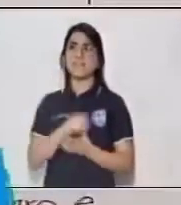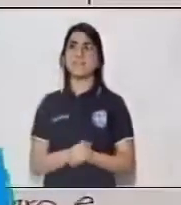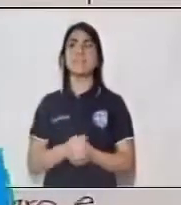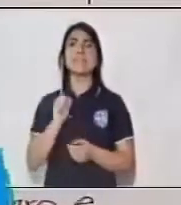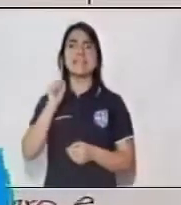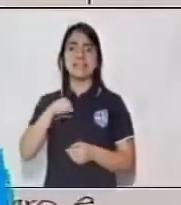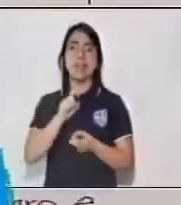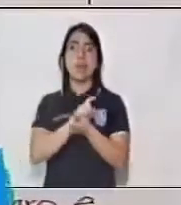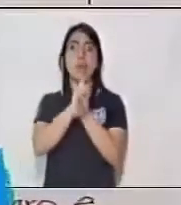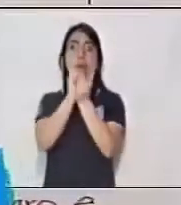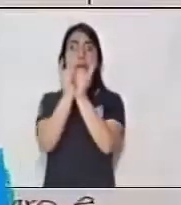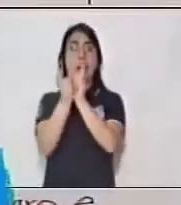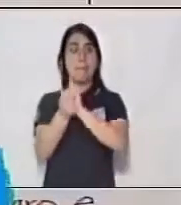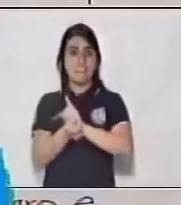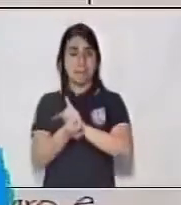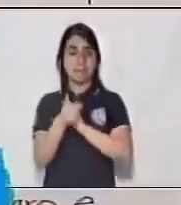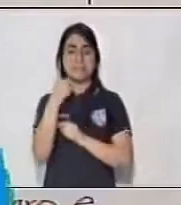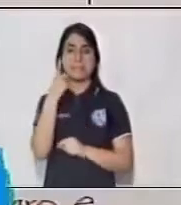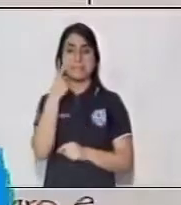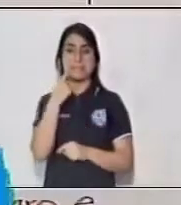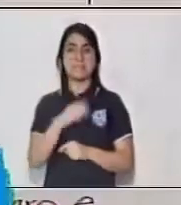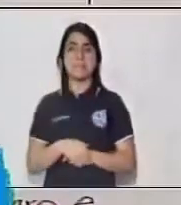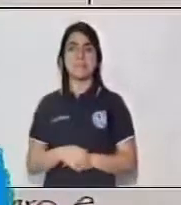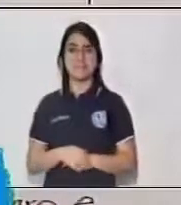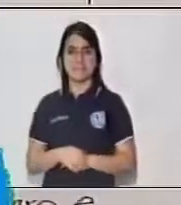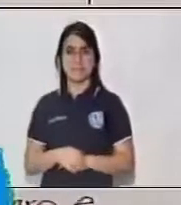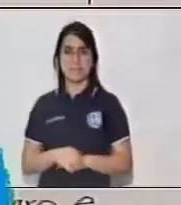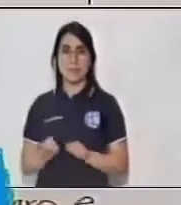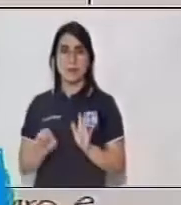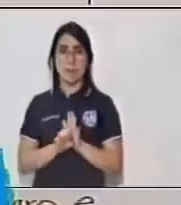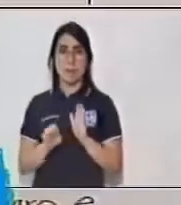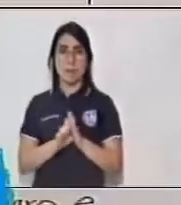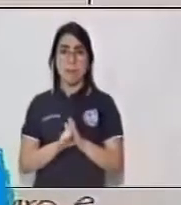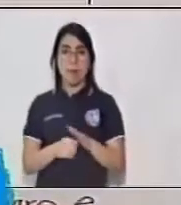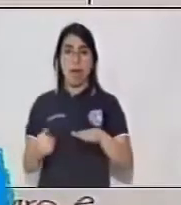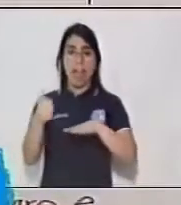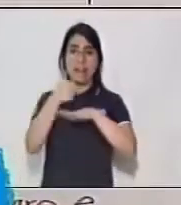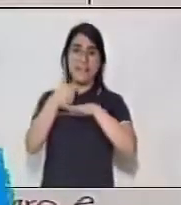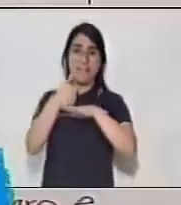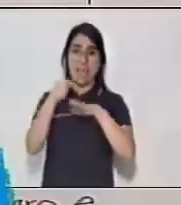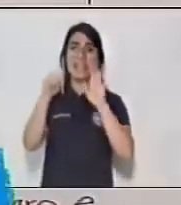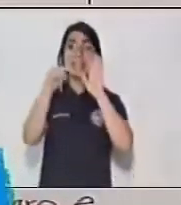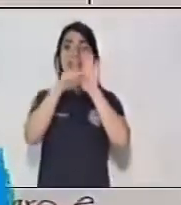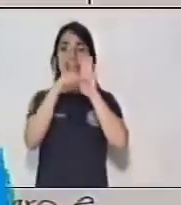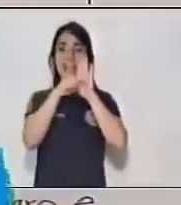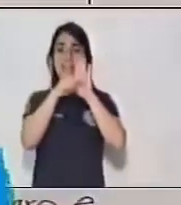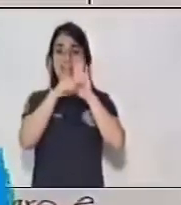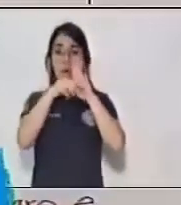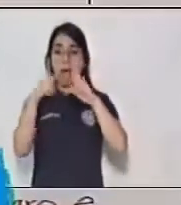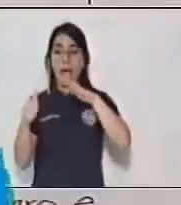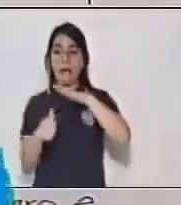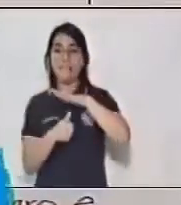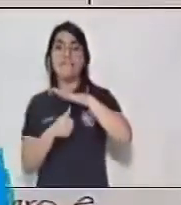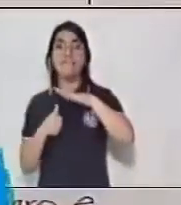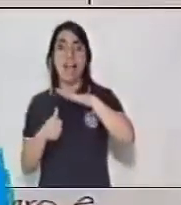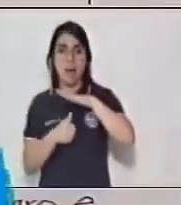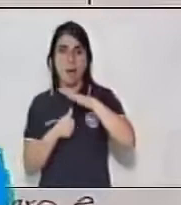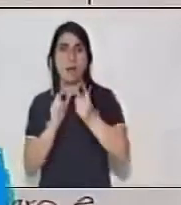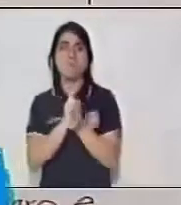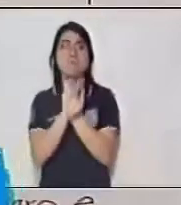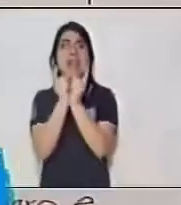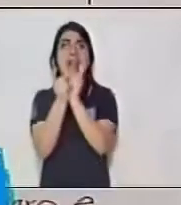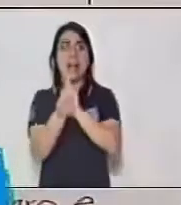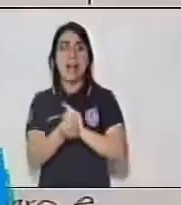3 elevado a la 3. ¿Sí? Entonces, ya no tenemos un exponente negativo porque